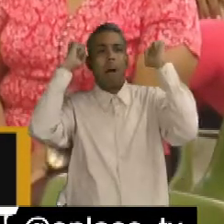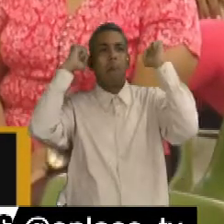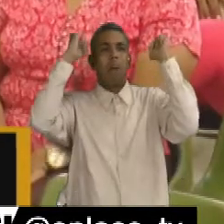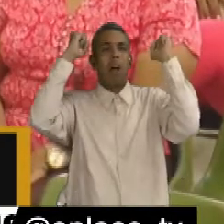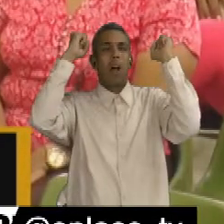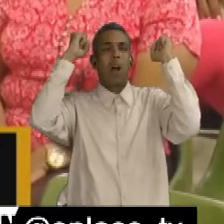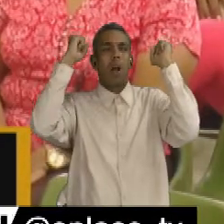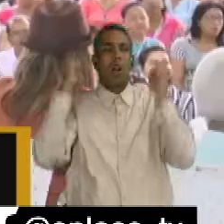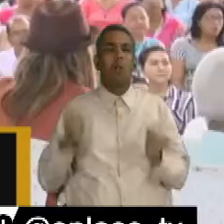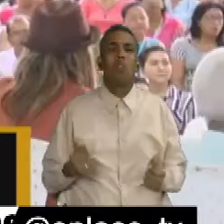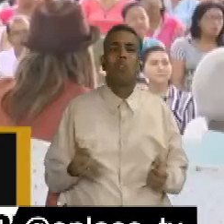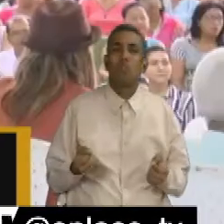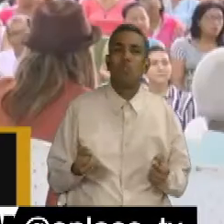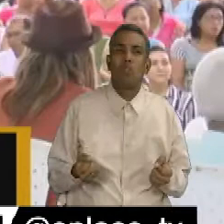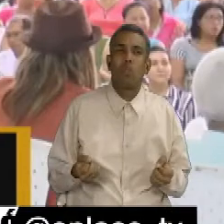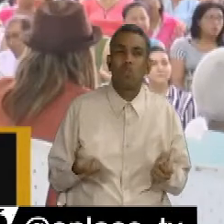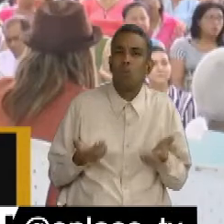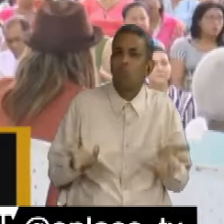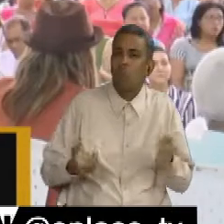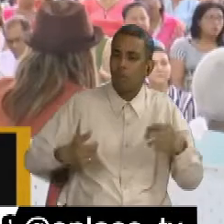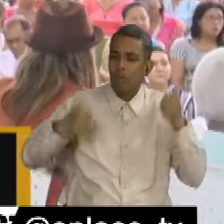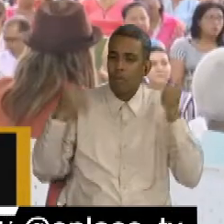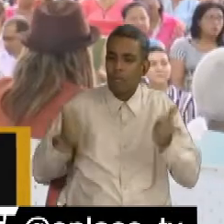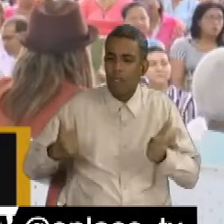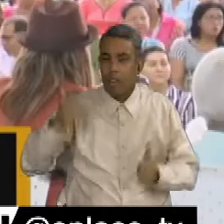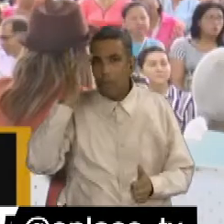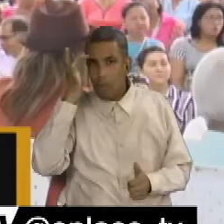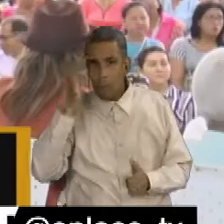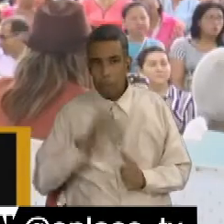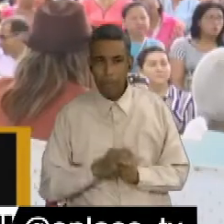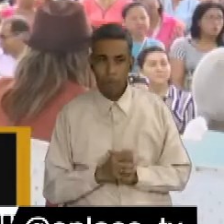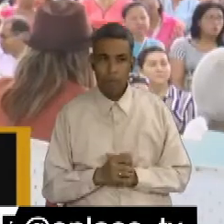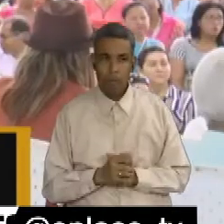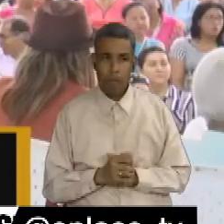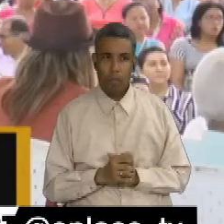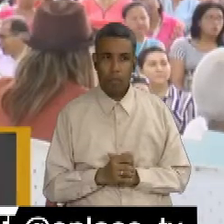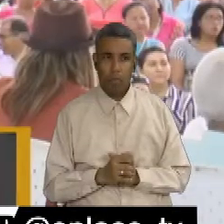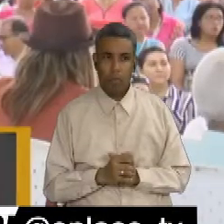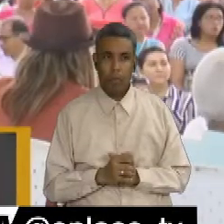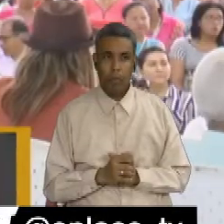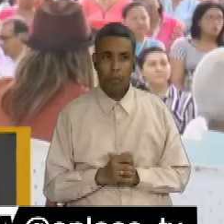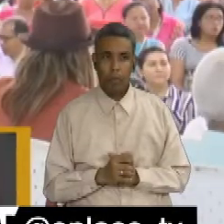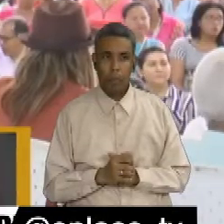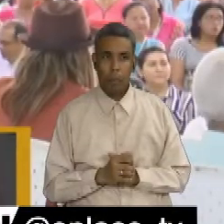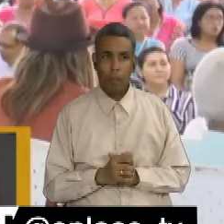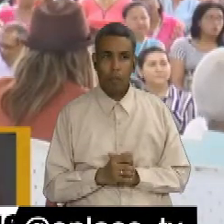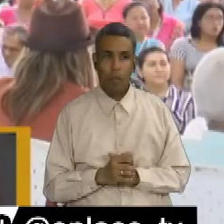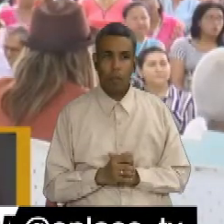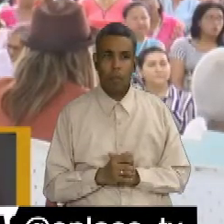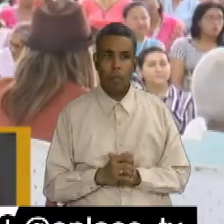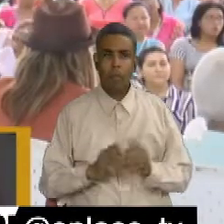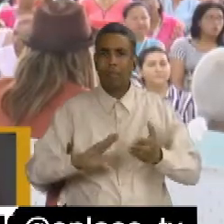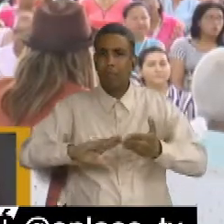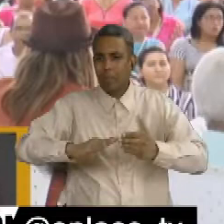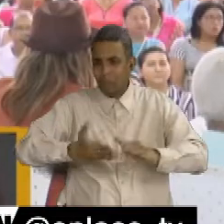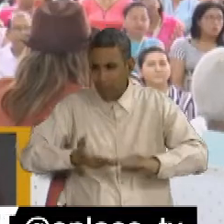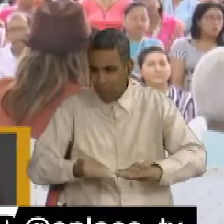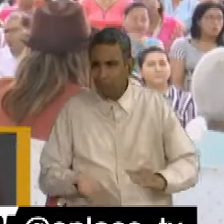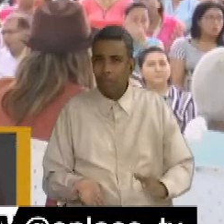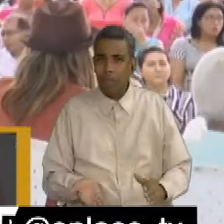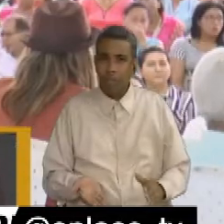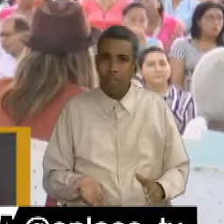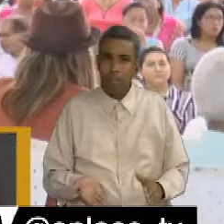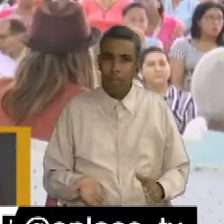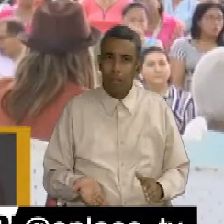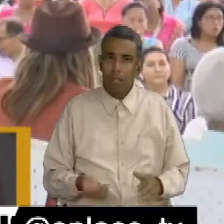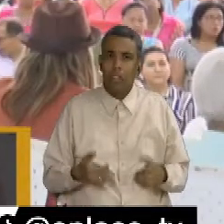paro tuvo como elemento detonante que la comunidad en general supiera cómo es que se